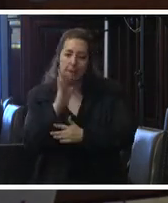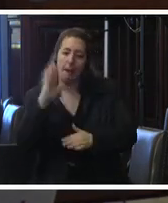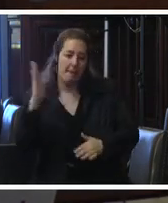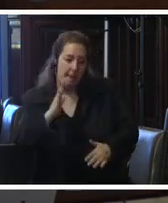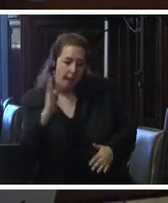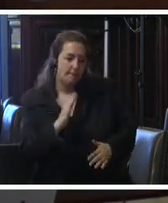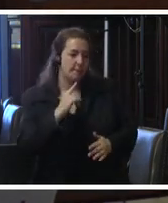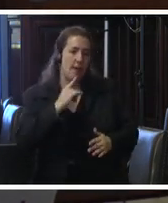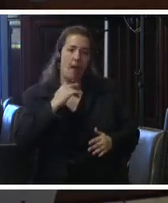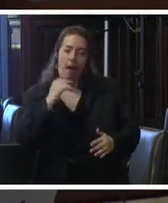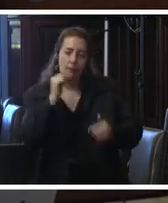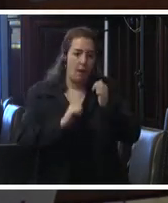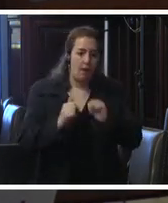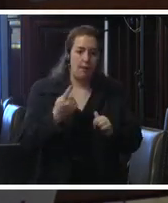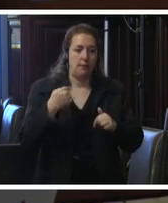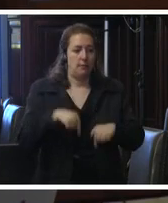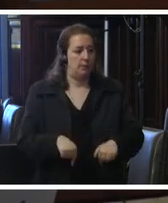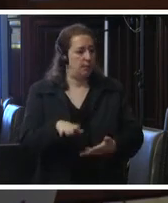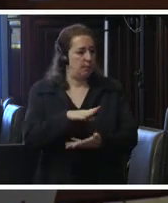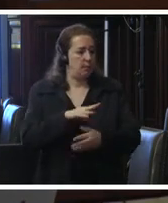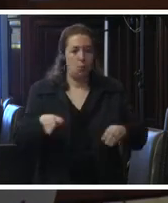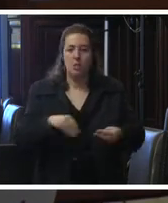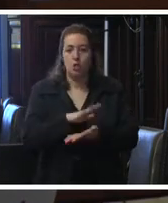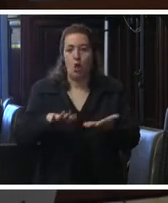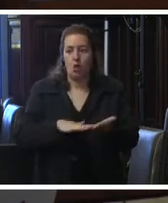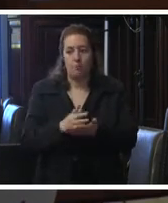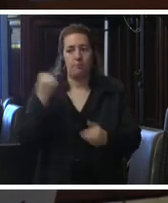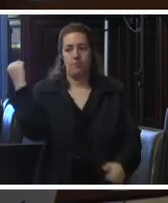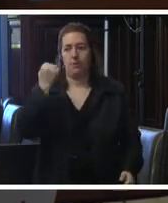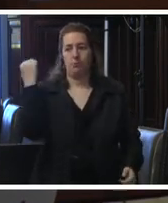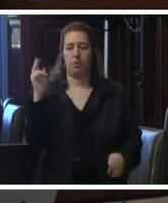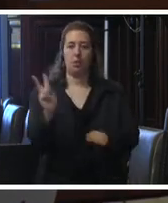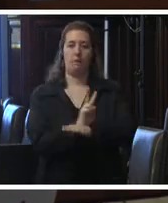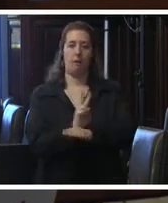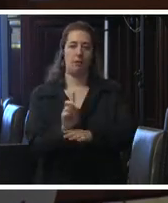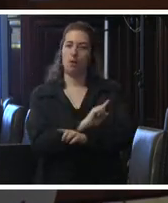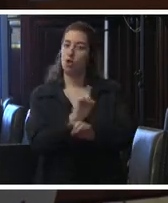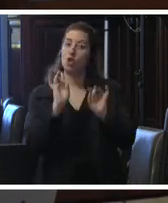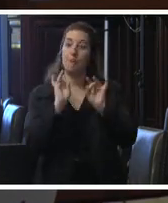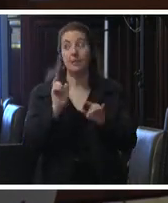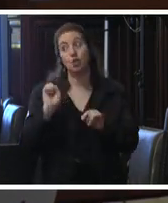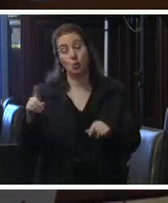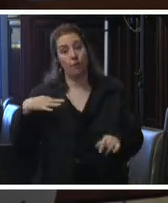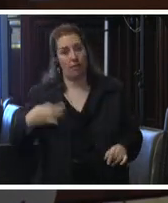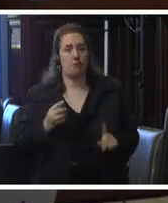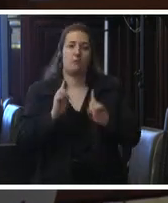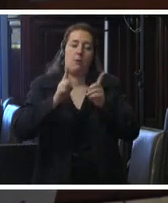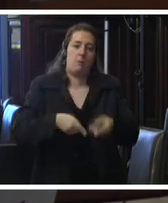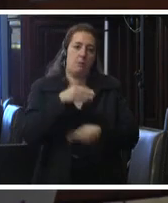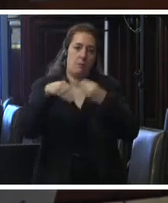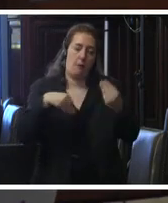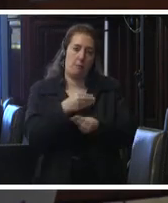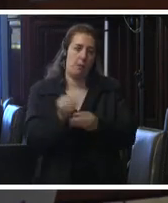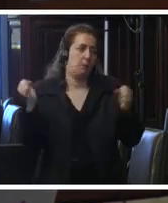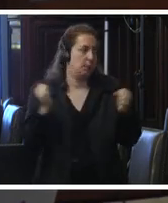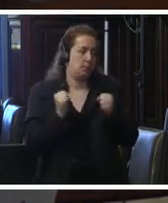y por supuesto en estas situaciones lo más importante es defender no solamente su vida sino a los suyos. Los temores no